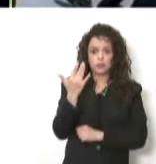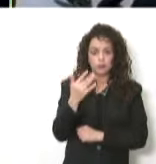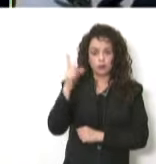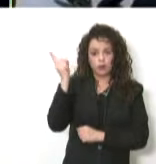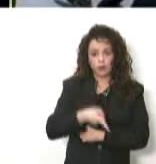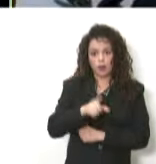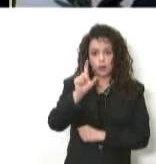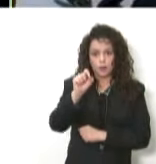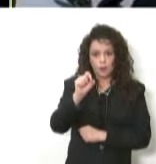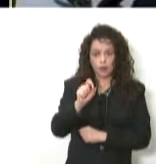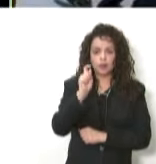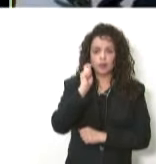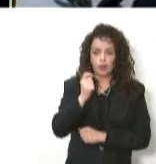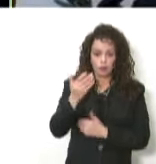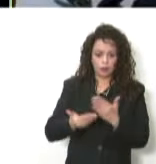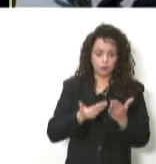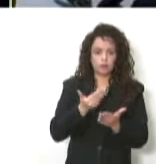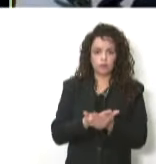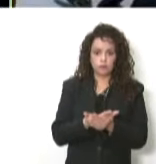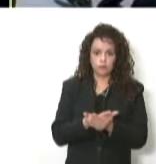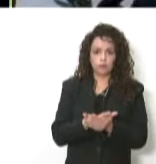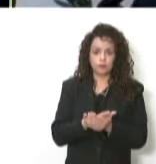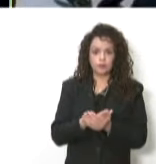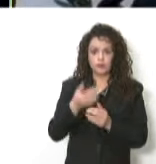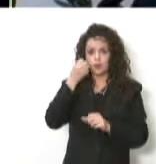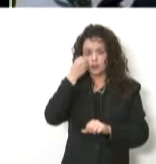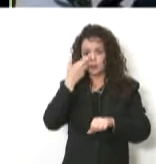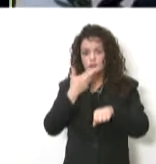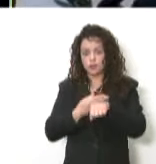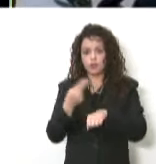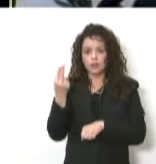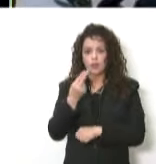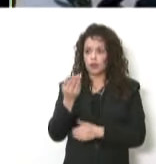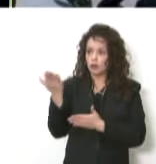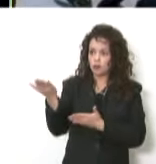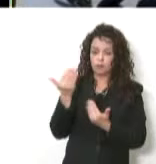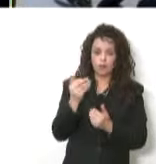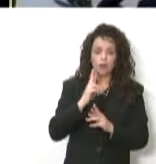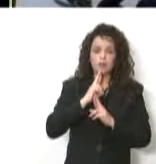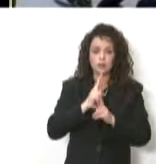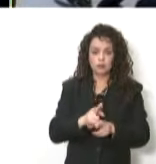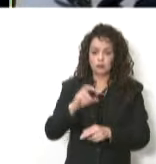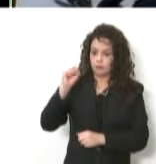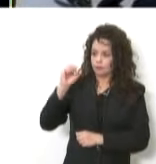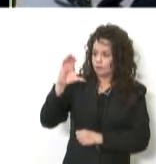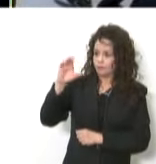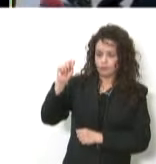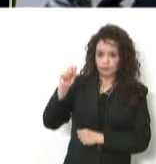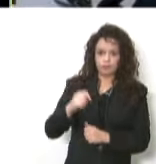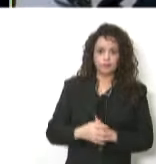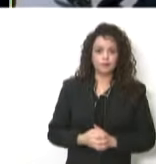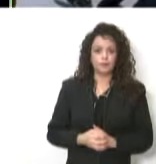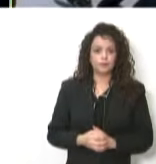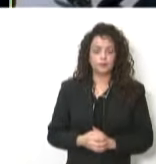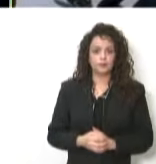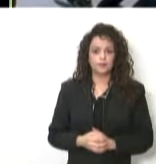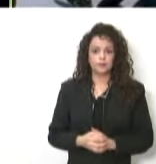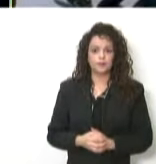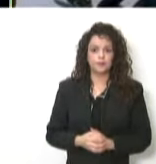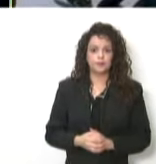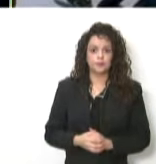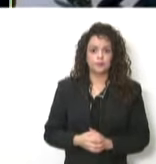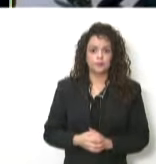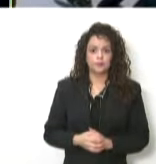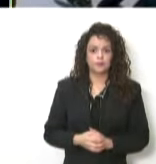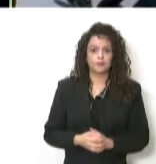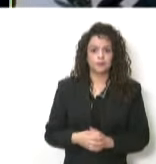6950/20, que propone revocar la respuesta de la Secretaría de Comunicaciones y Transportes. Comisionado